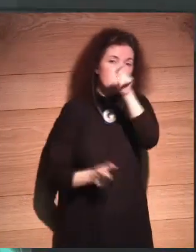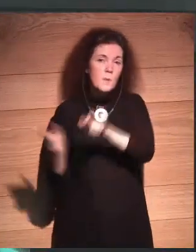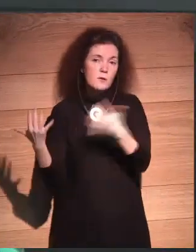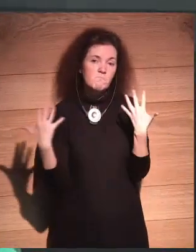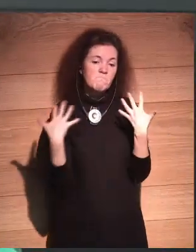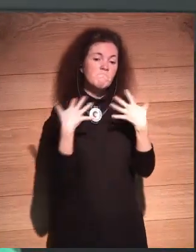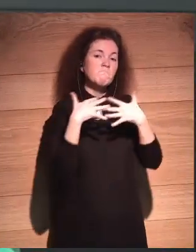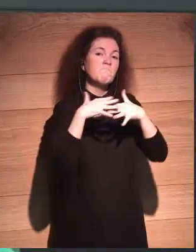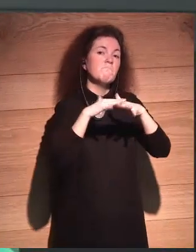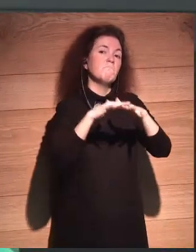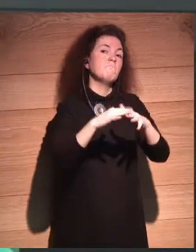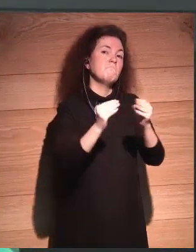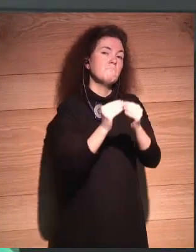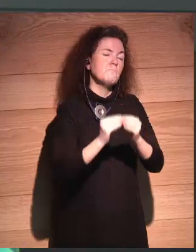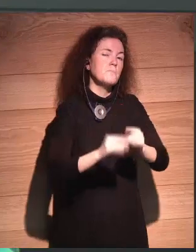humanos,